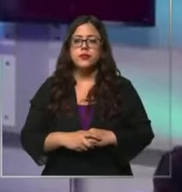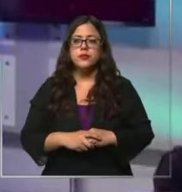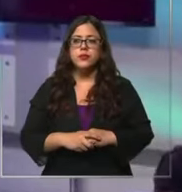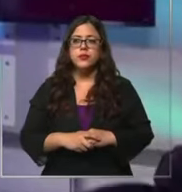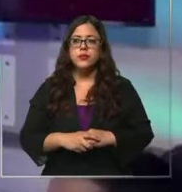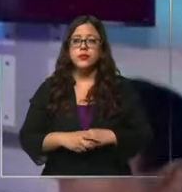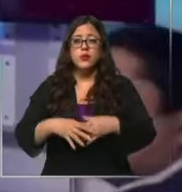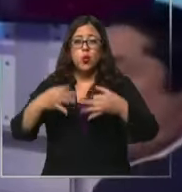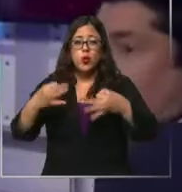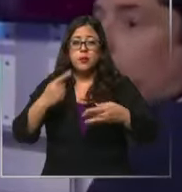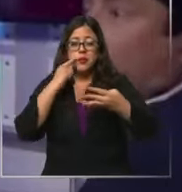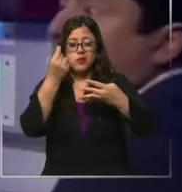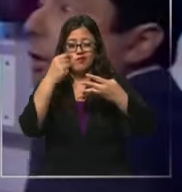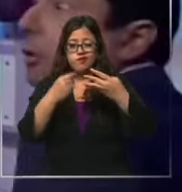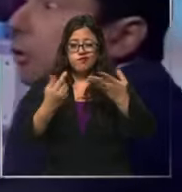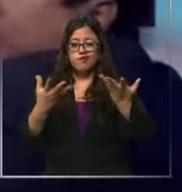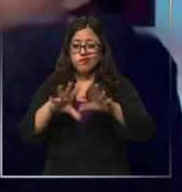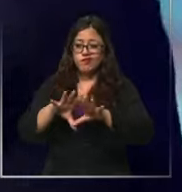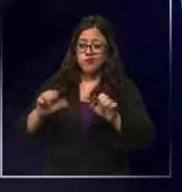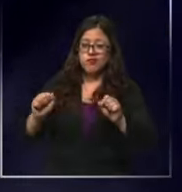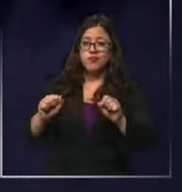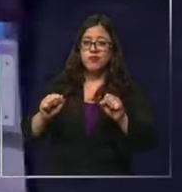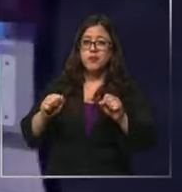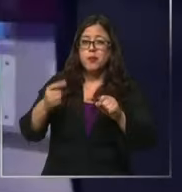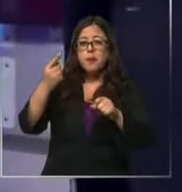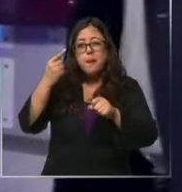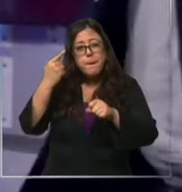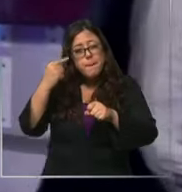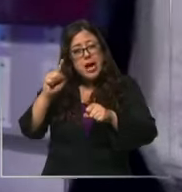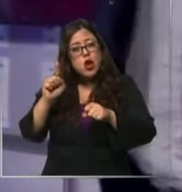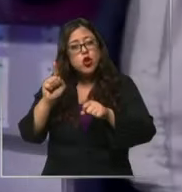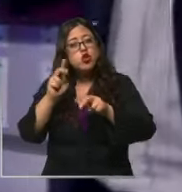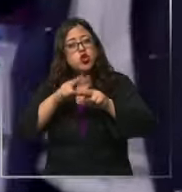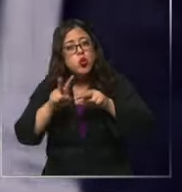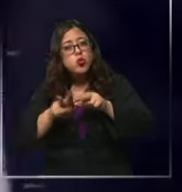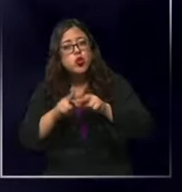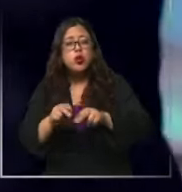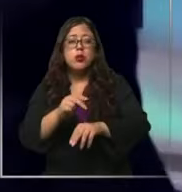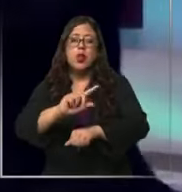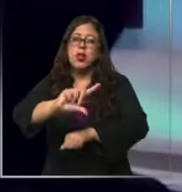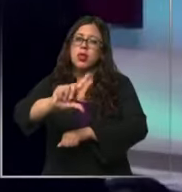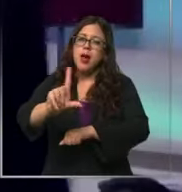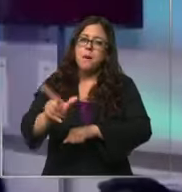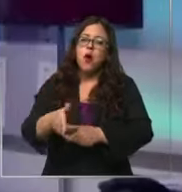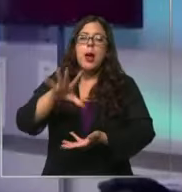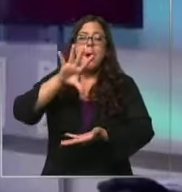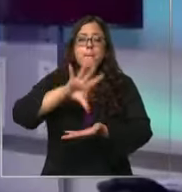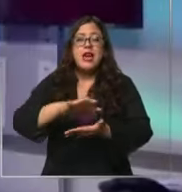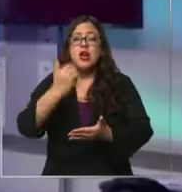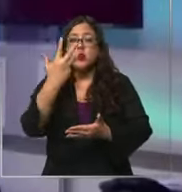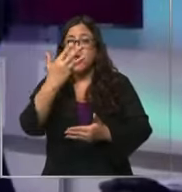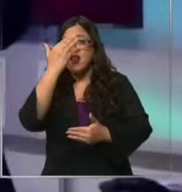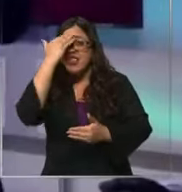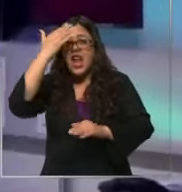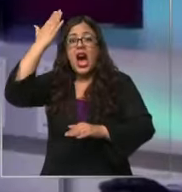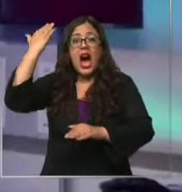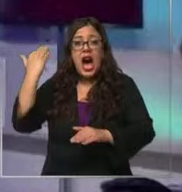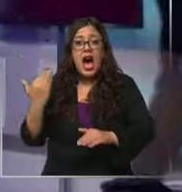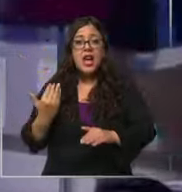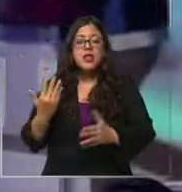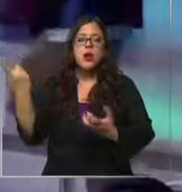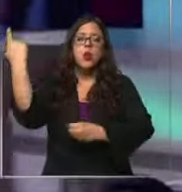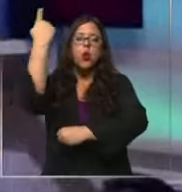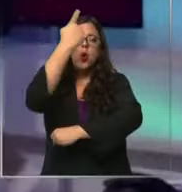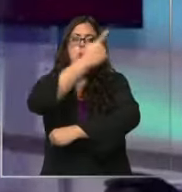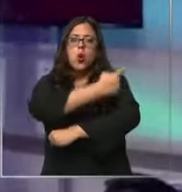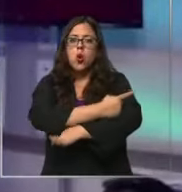Un diagnóstico compartido con una solución que tarda demasiado en llegar en un país que hace solo 9 días vivía una